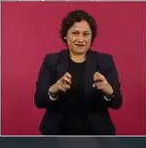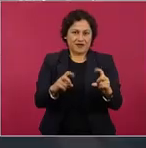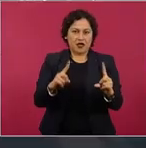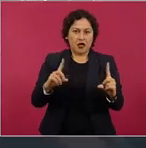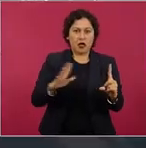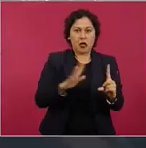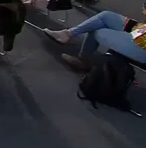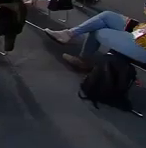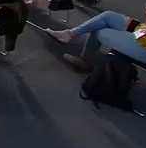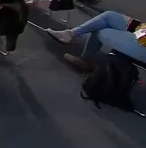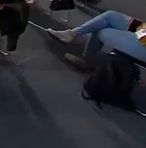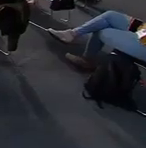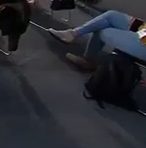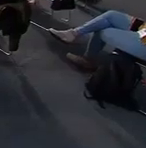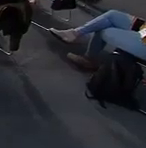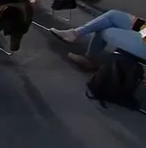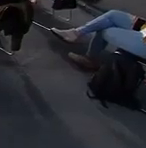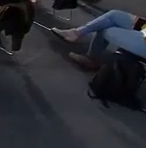Entonces, así me enteré